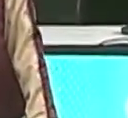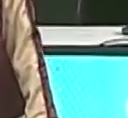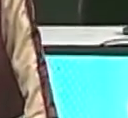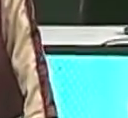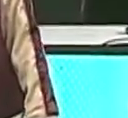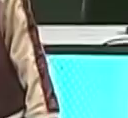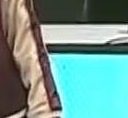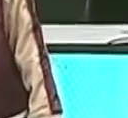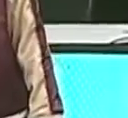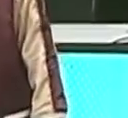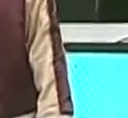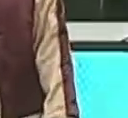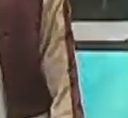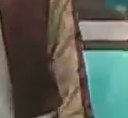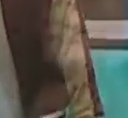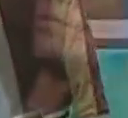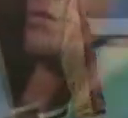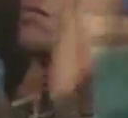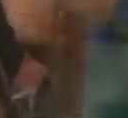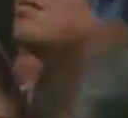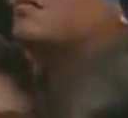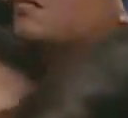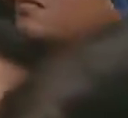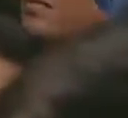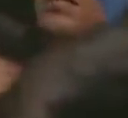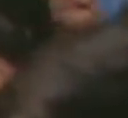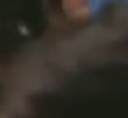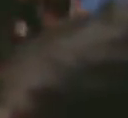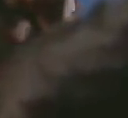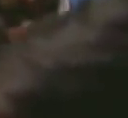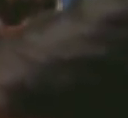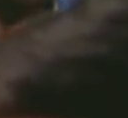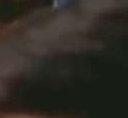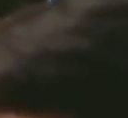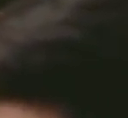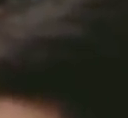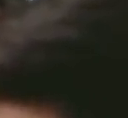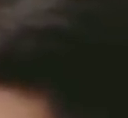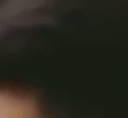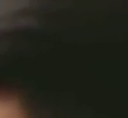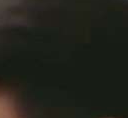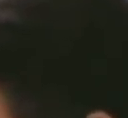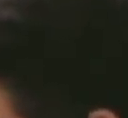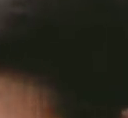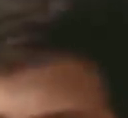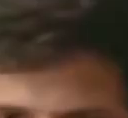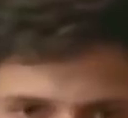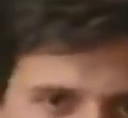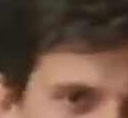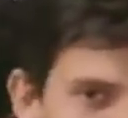el cacao, la caña y el ron. Venezuela, tierra de estudiantes brillan como el sol.